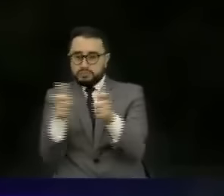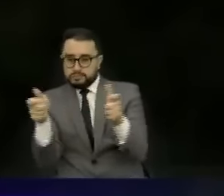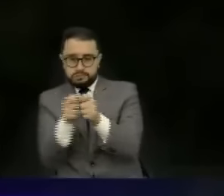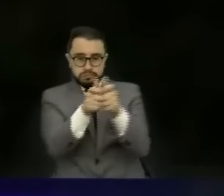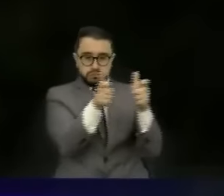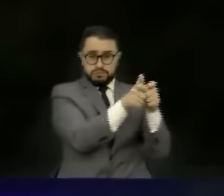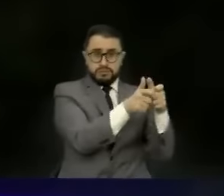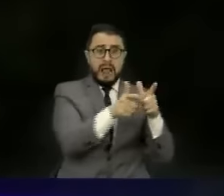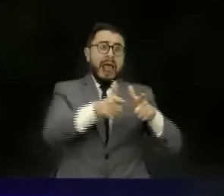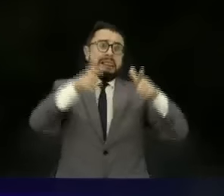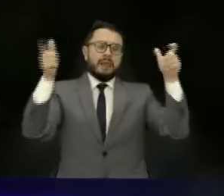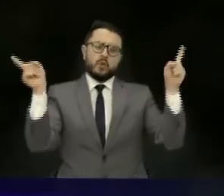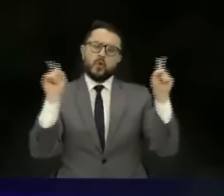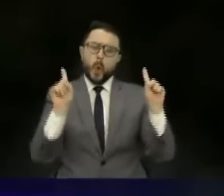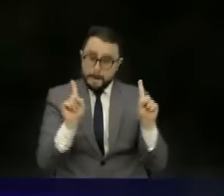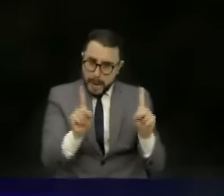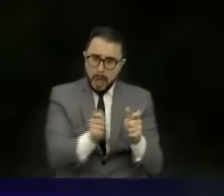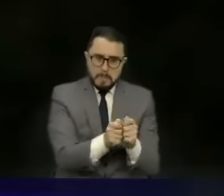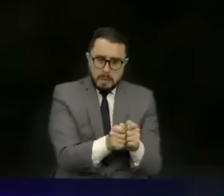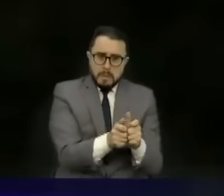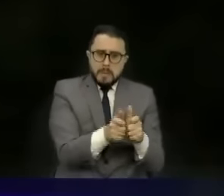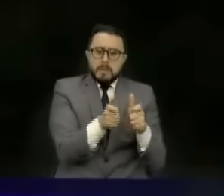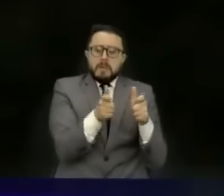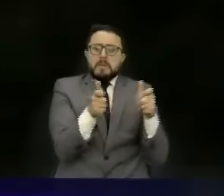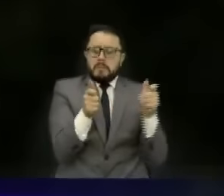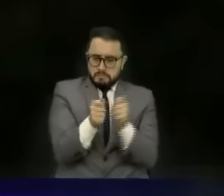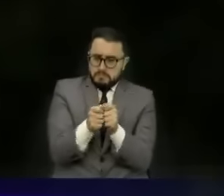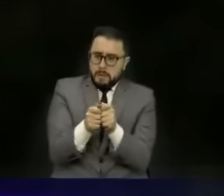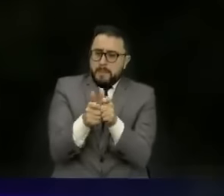son enormes.